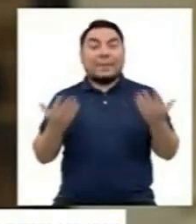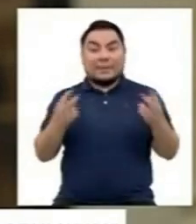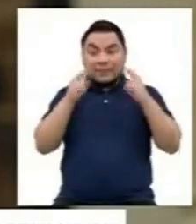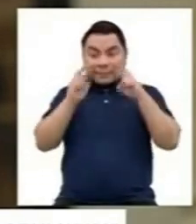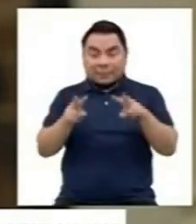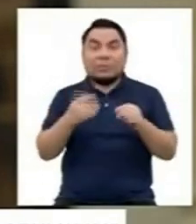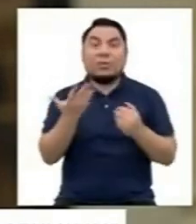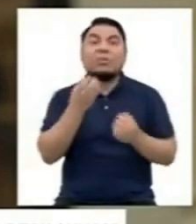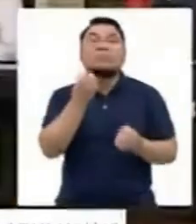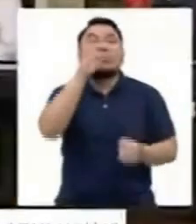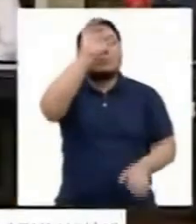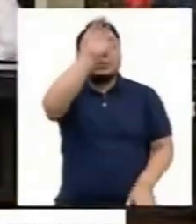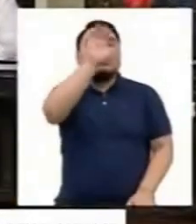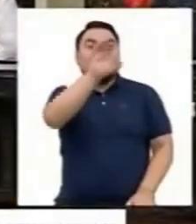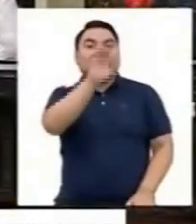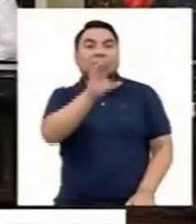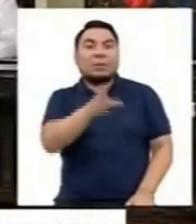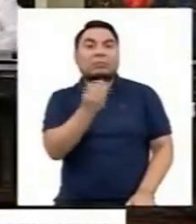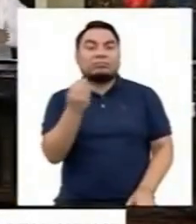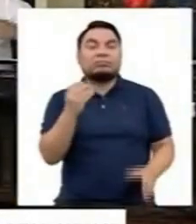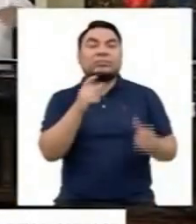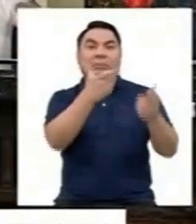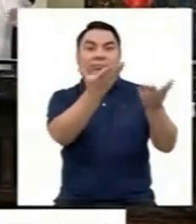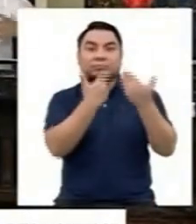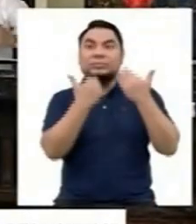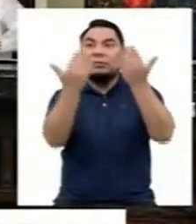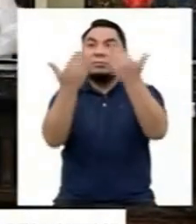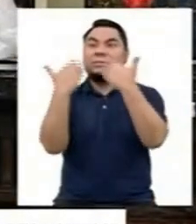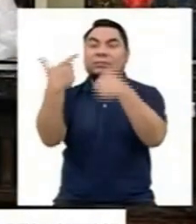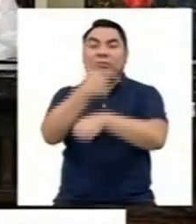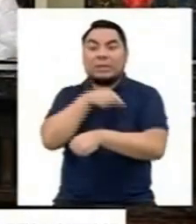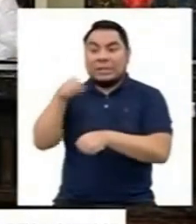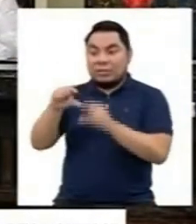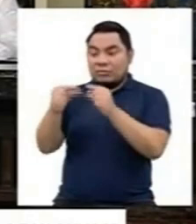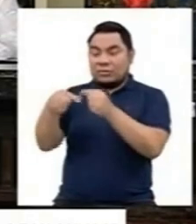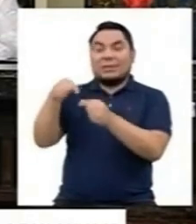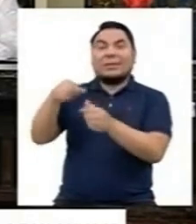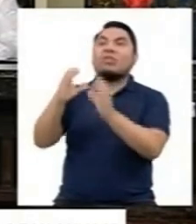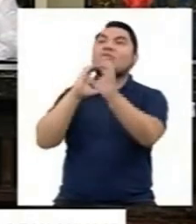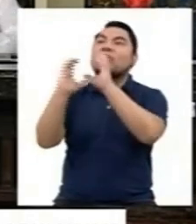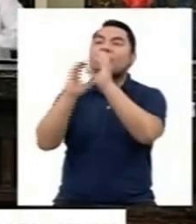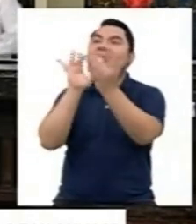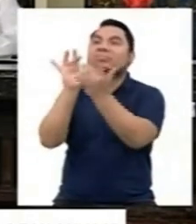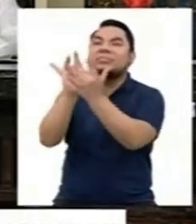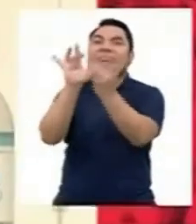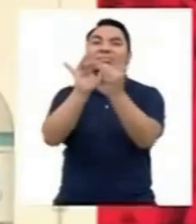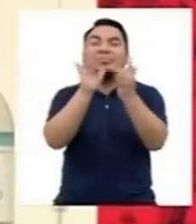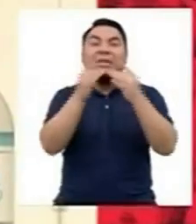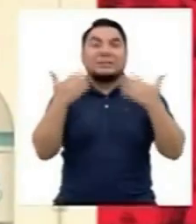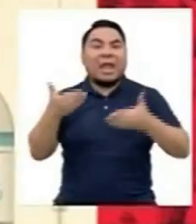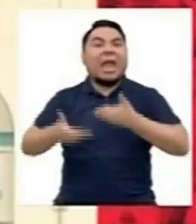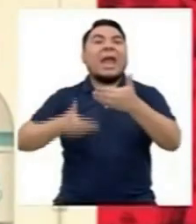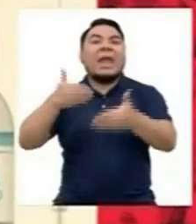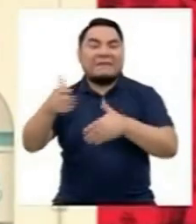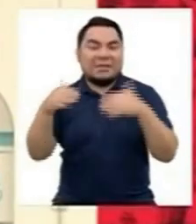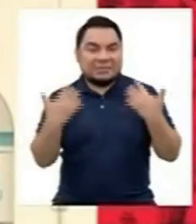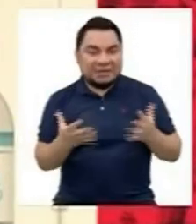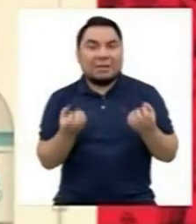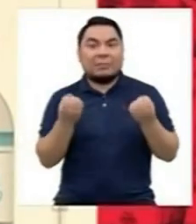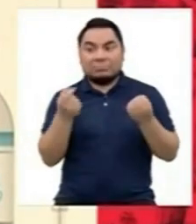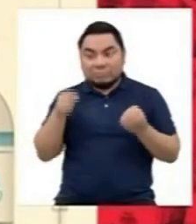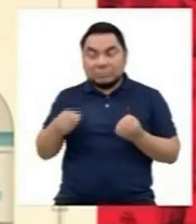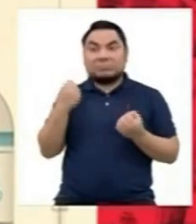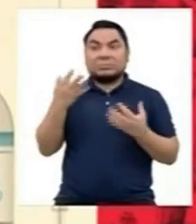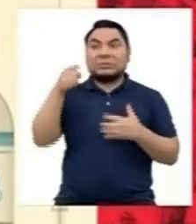este precio, un P por Q determinado. Listo, entonces esta debería estar culminándose en promedio segundo o el tercer Q de